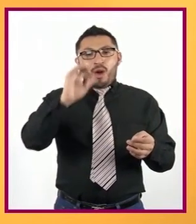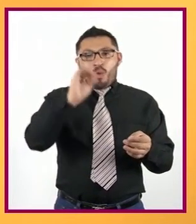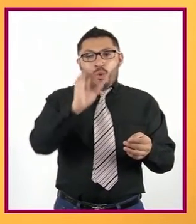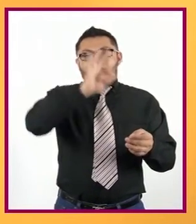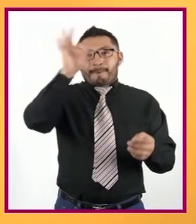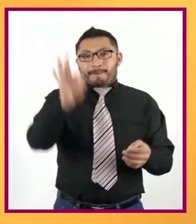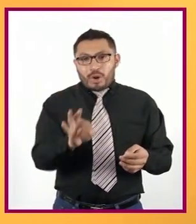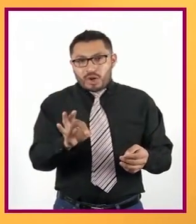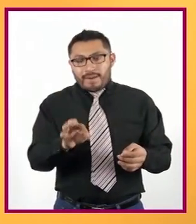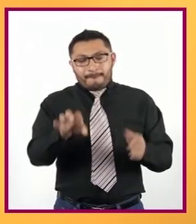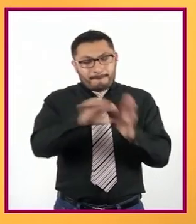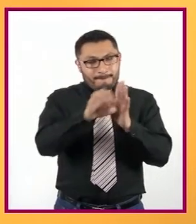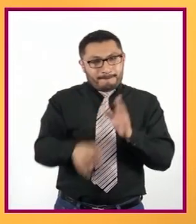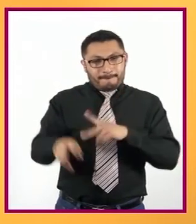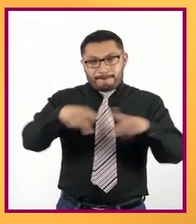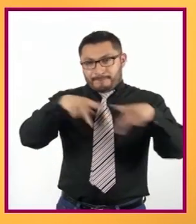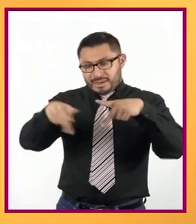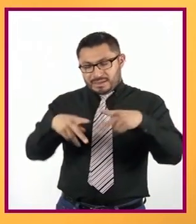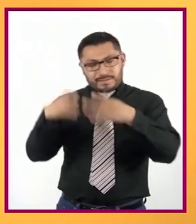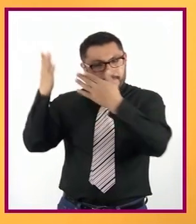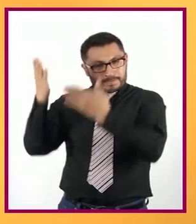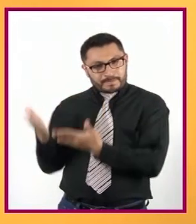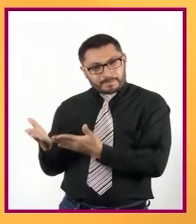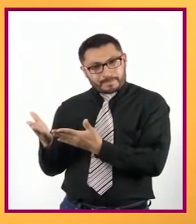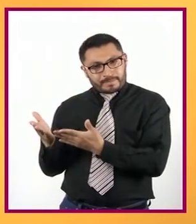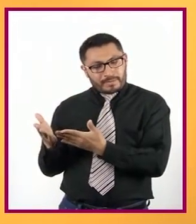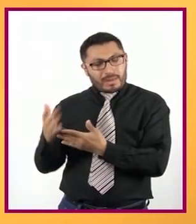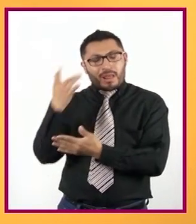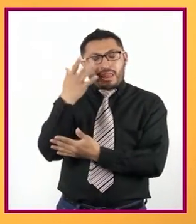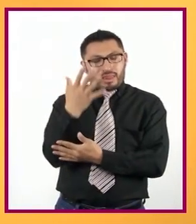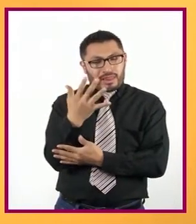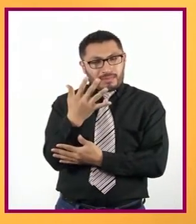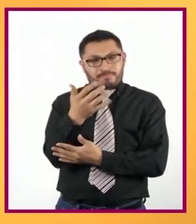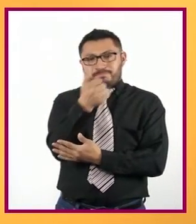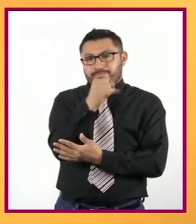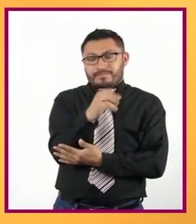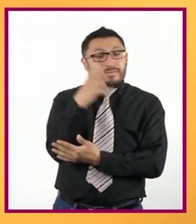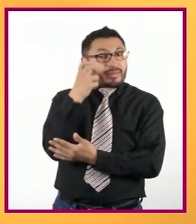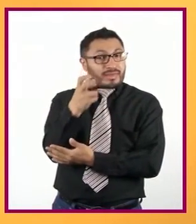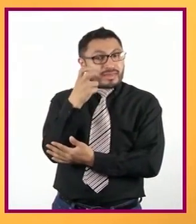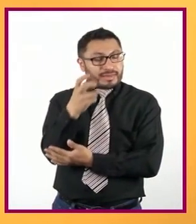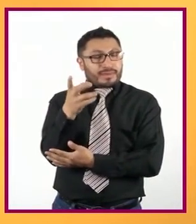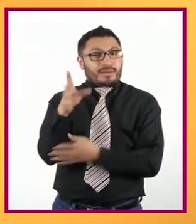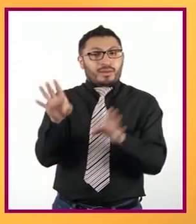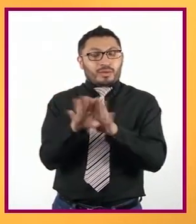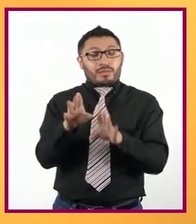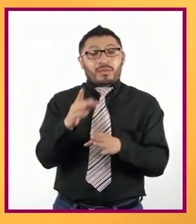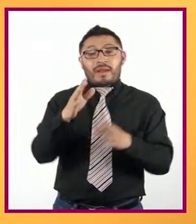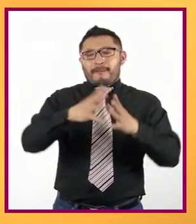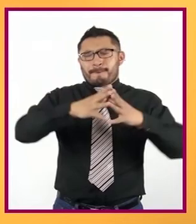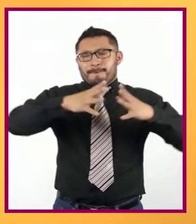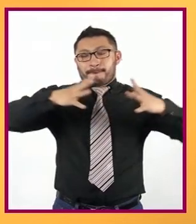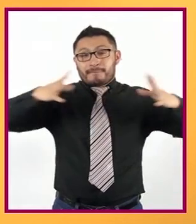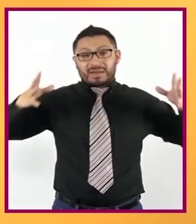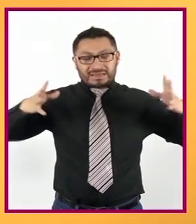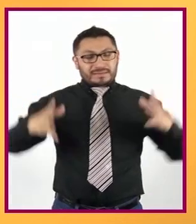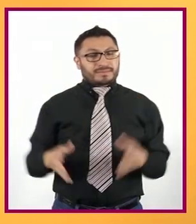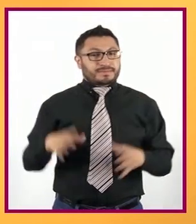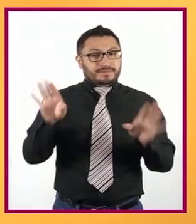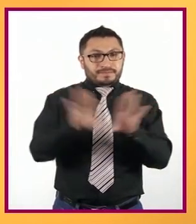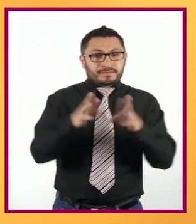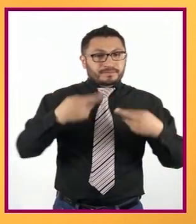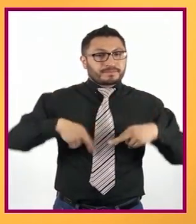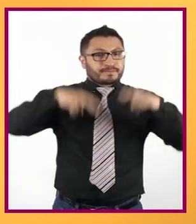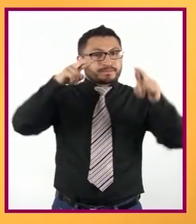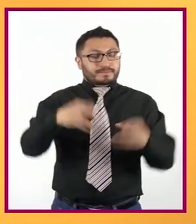caso, fútbol tiene como frecuencia 50, así que este será el sector mayor. Y como